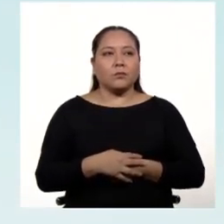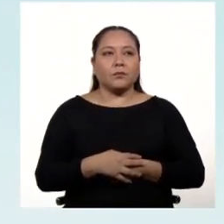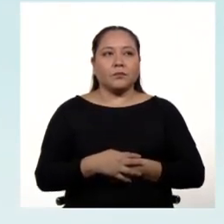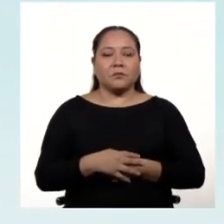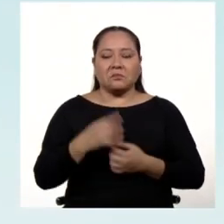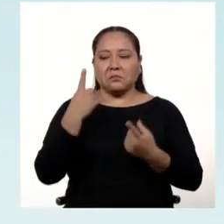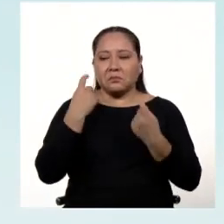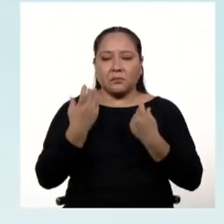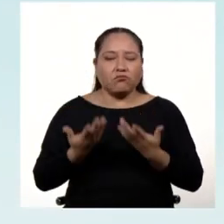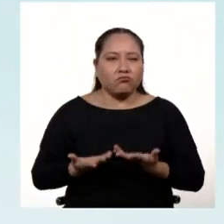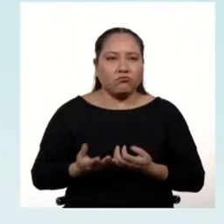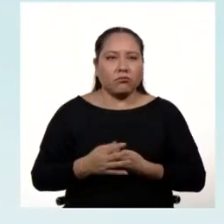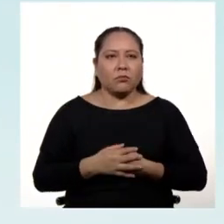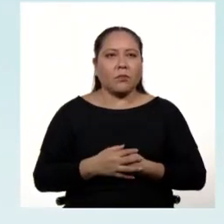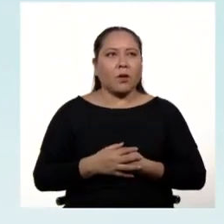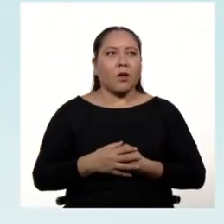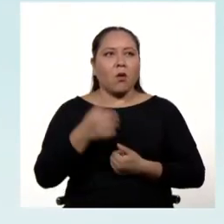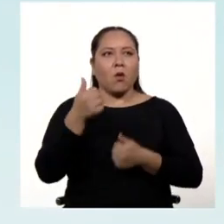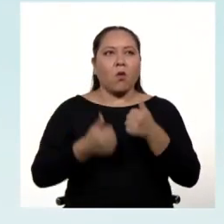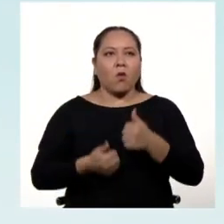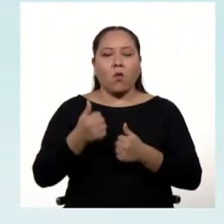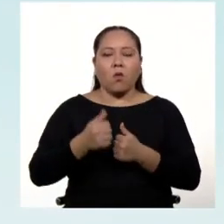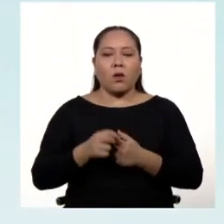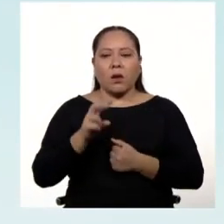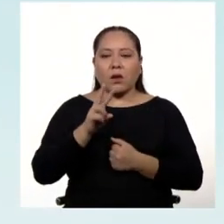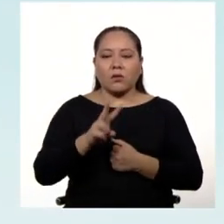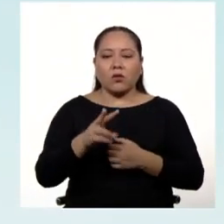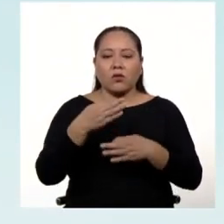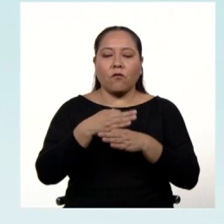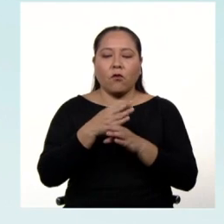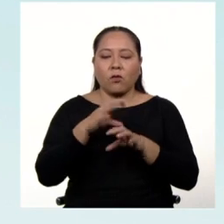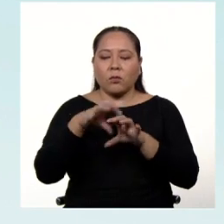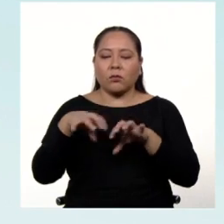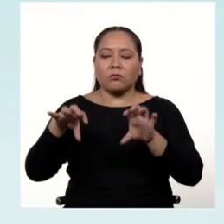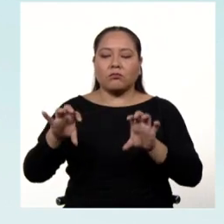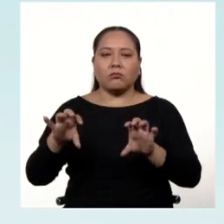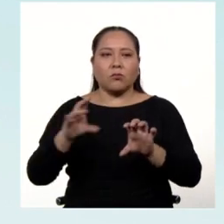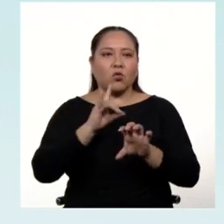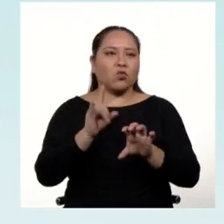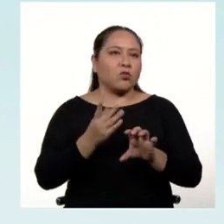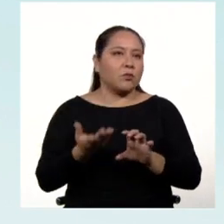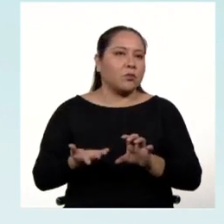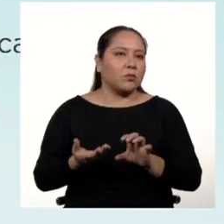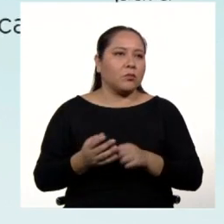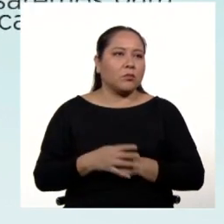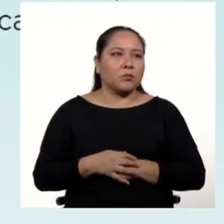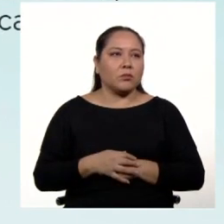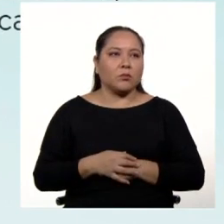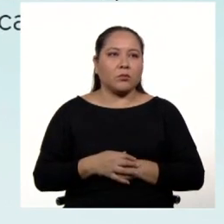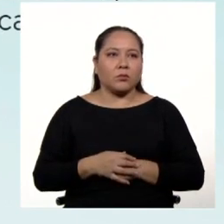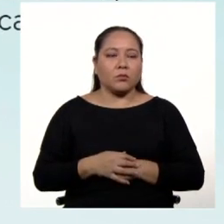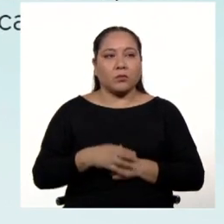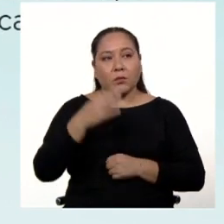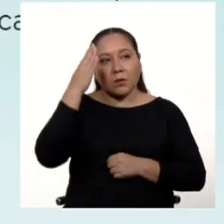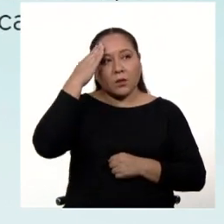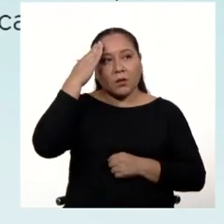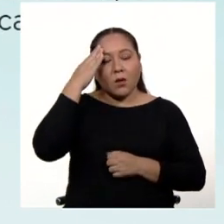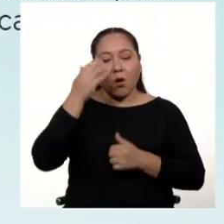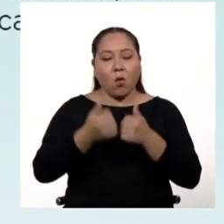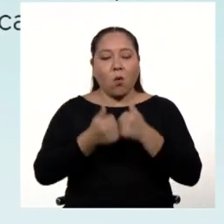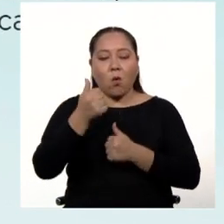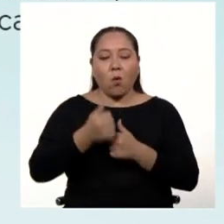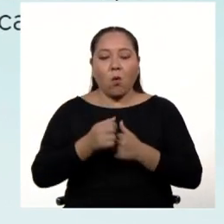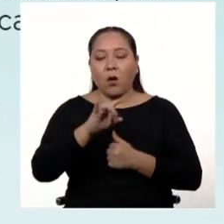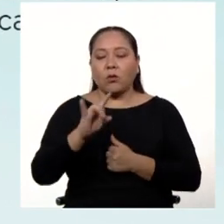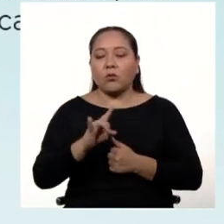Nos preguntamos, ¿cuál de las dos expresiones matemáticas debemos usar? Para saber cuál de las